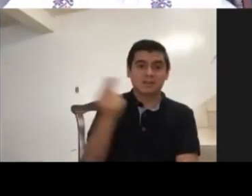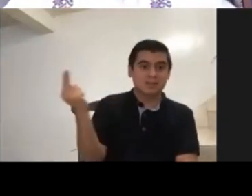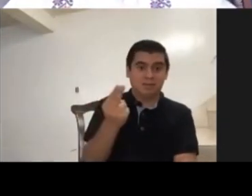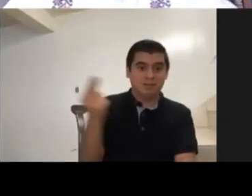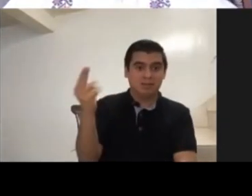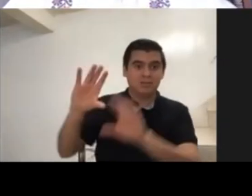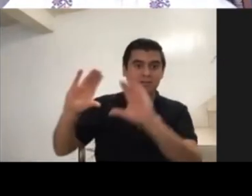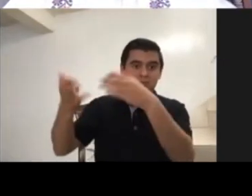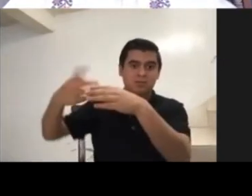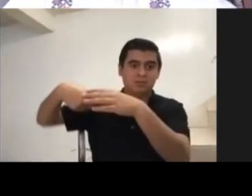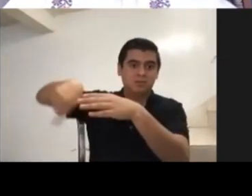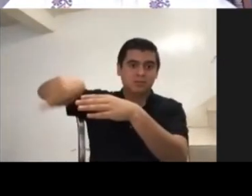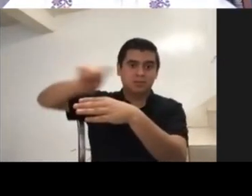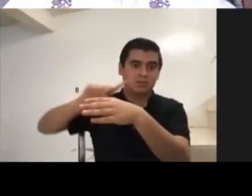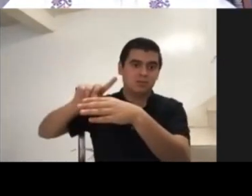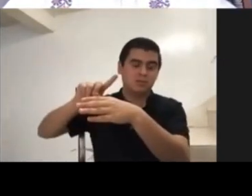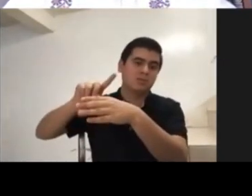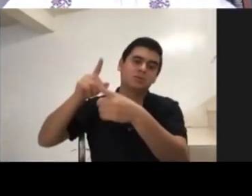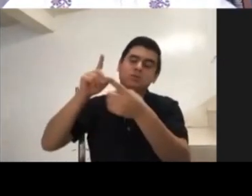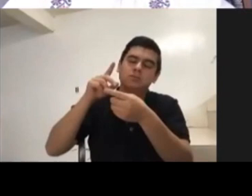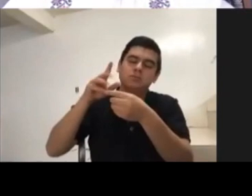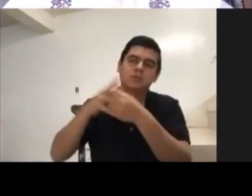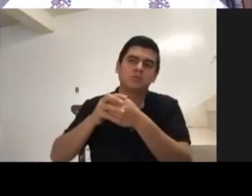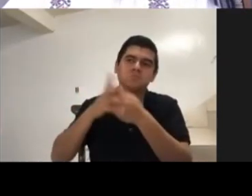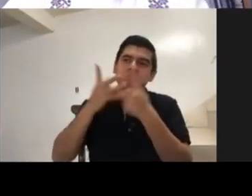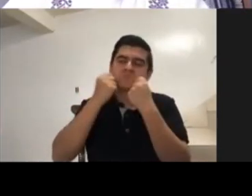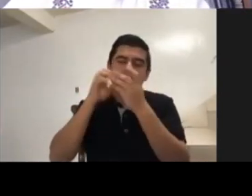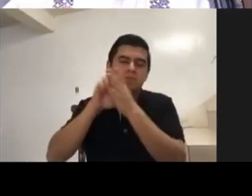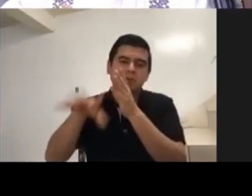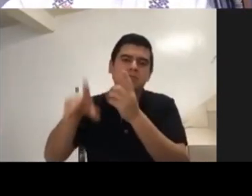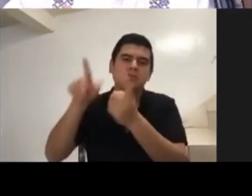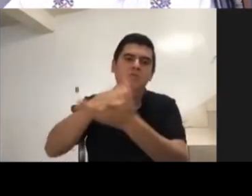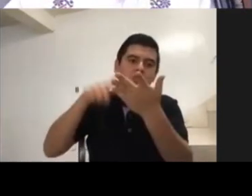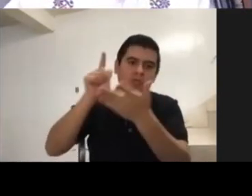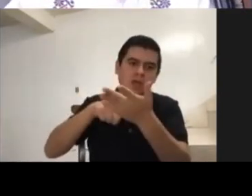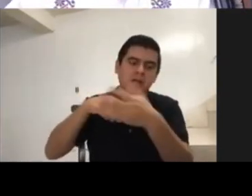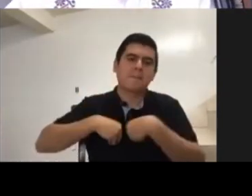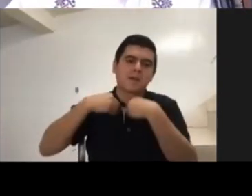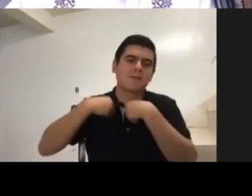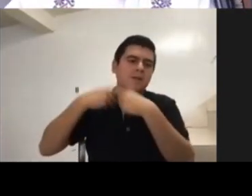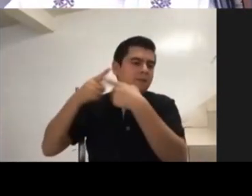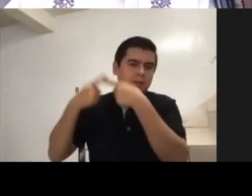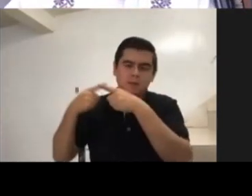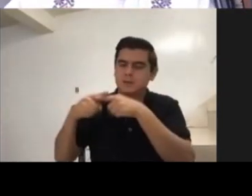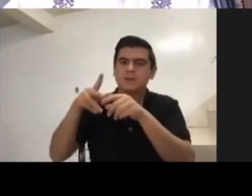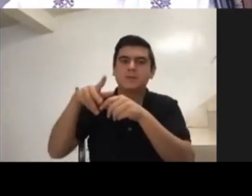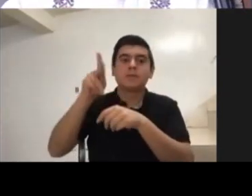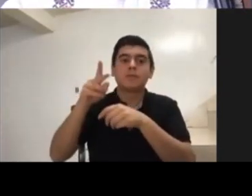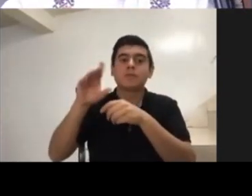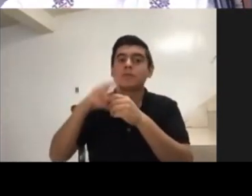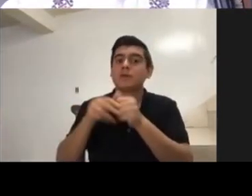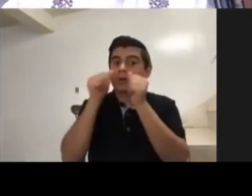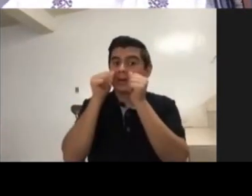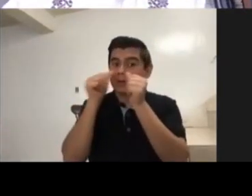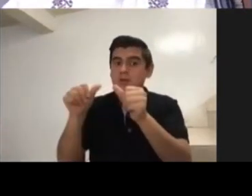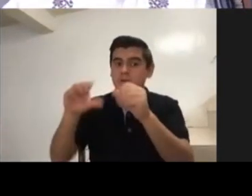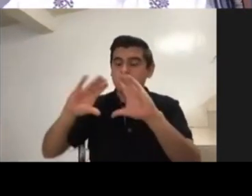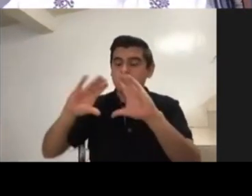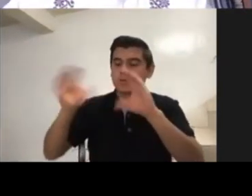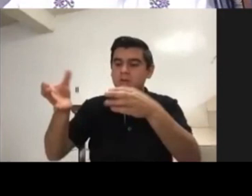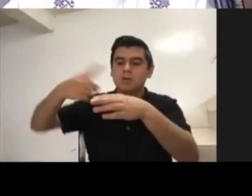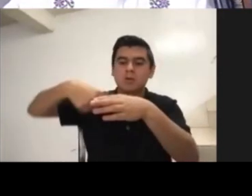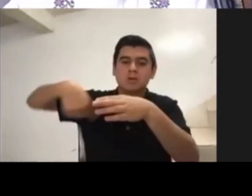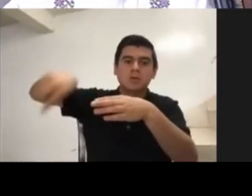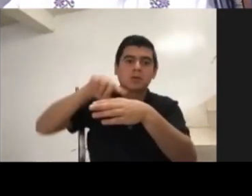cualquier, dependiendo de origen y condición. Y esto es algo a lo que hay que ponerle atención en la escuela, es decir,